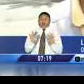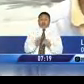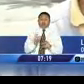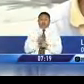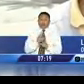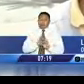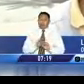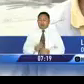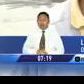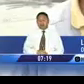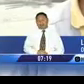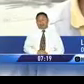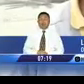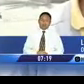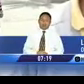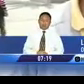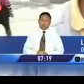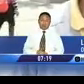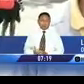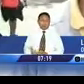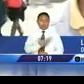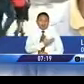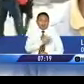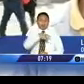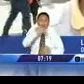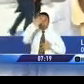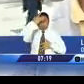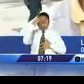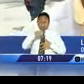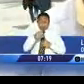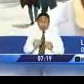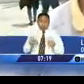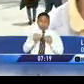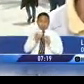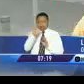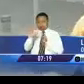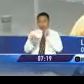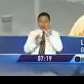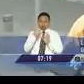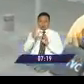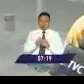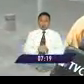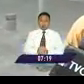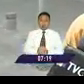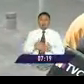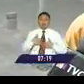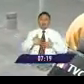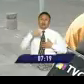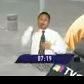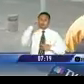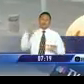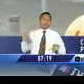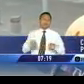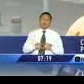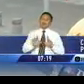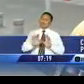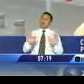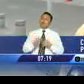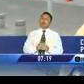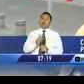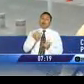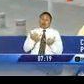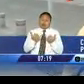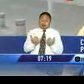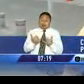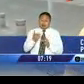cuida, entonces esta pandemia da ocasión a que siga aumentando, señor. O sea, yo no estoy de acuerdo, porque ahorita hay